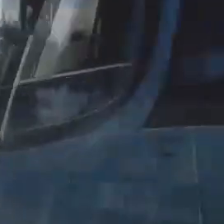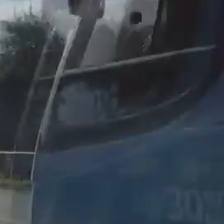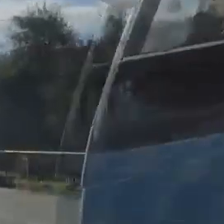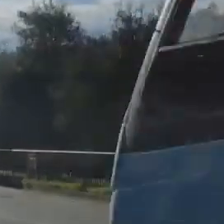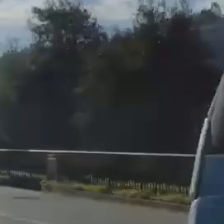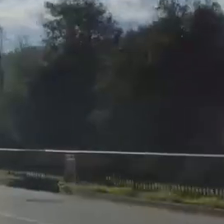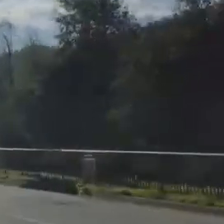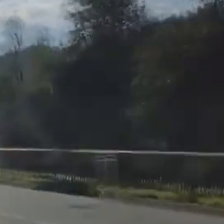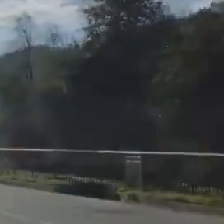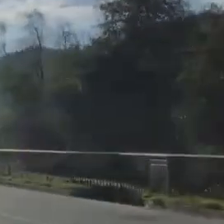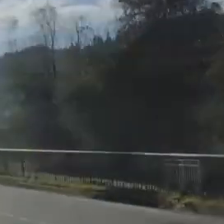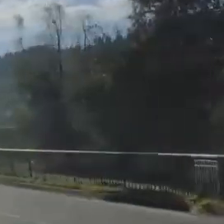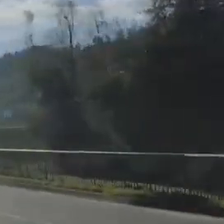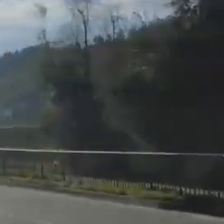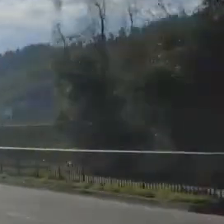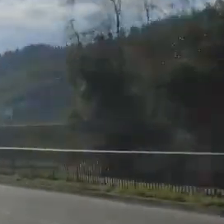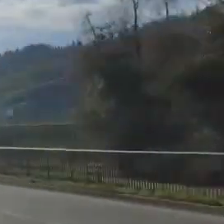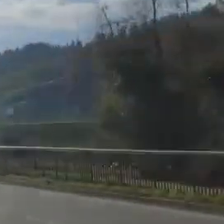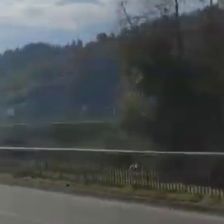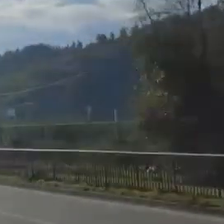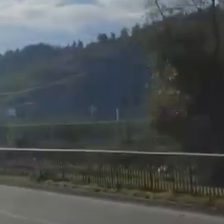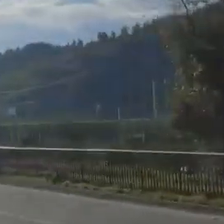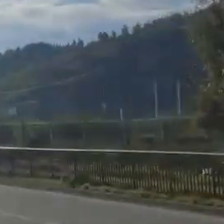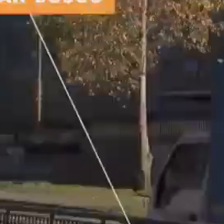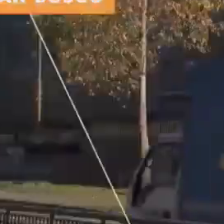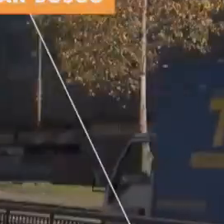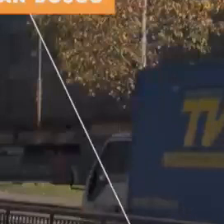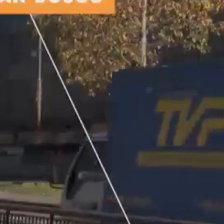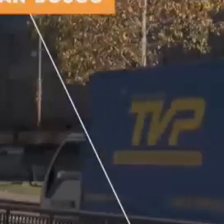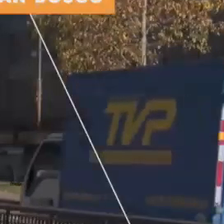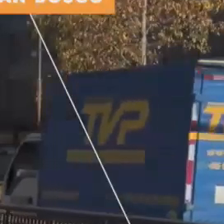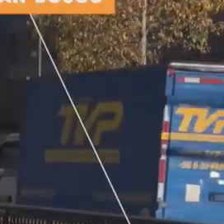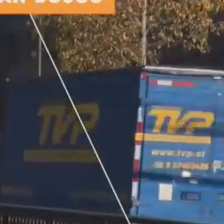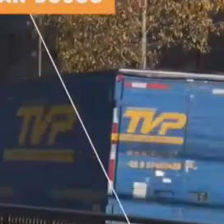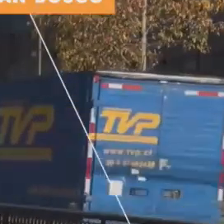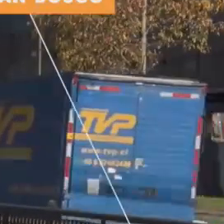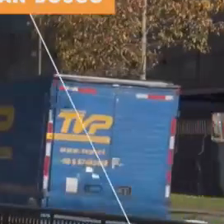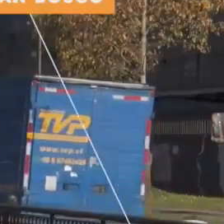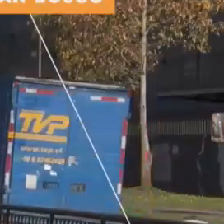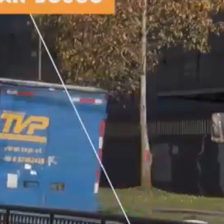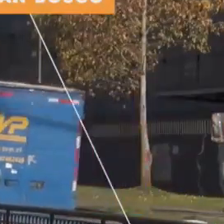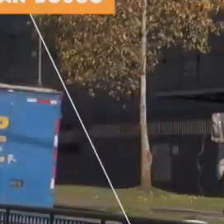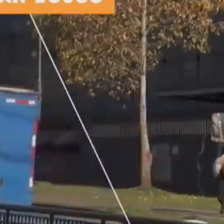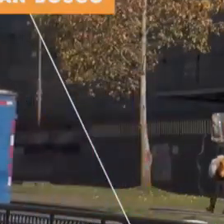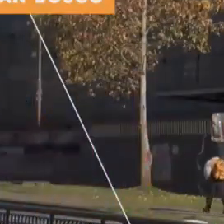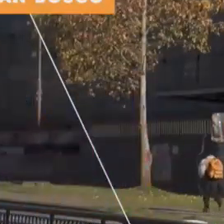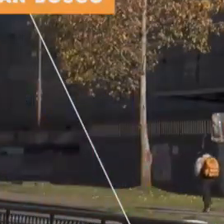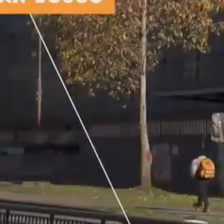Thank you.